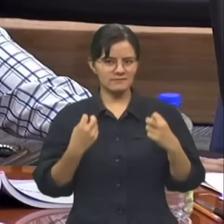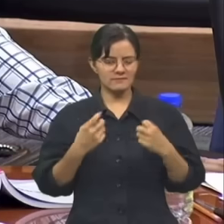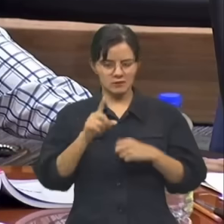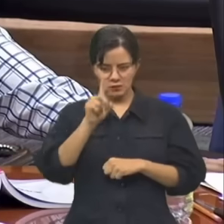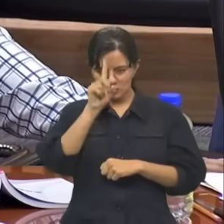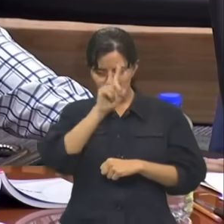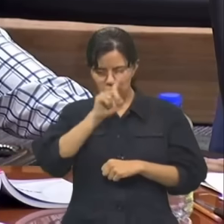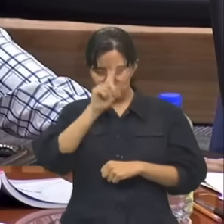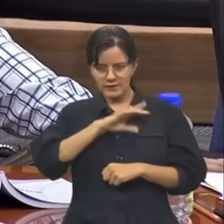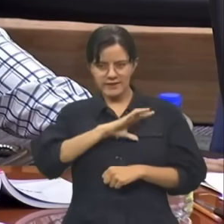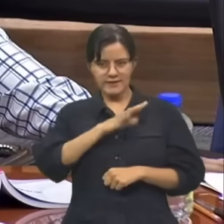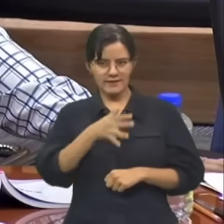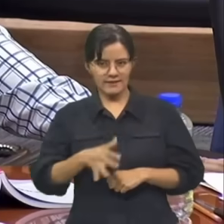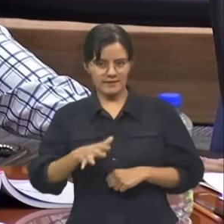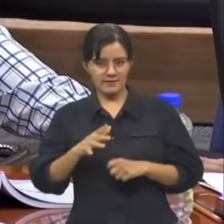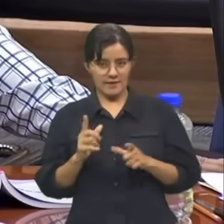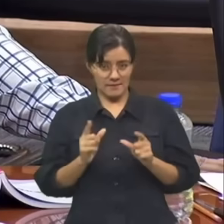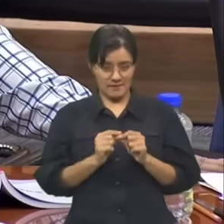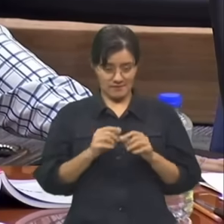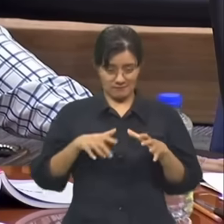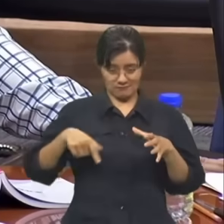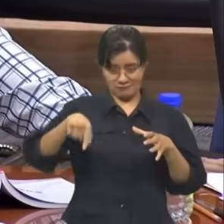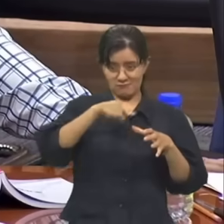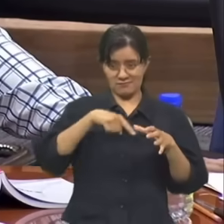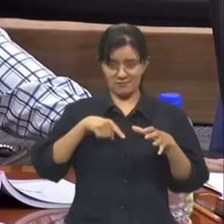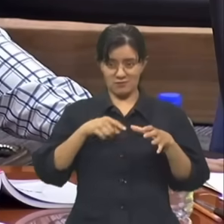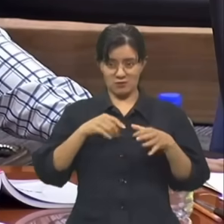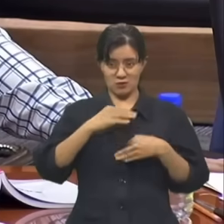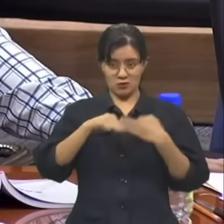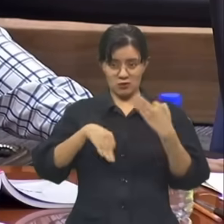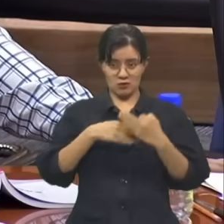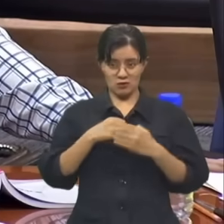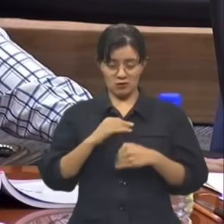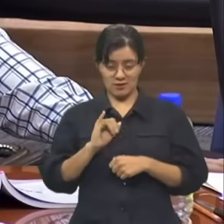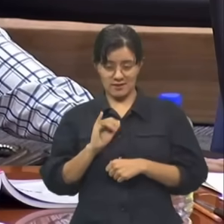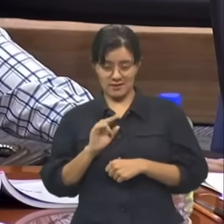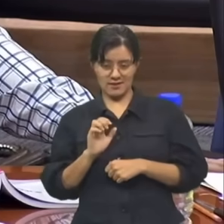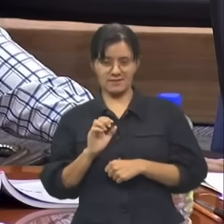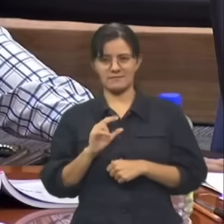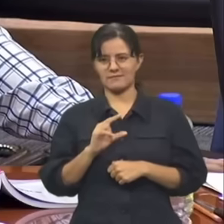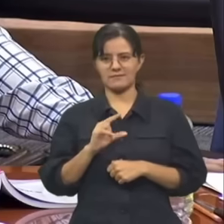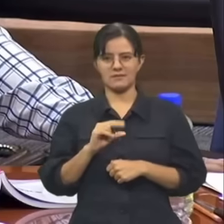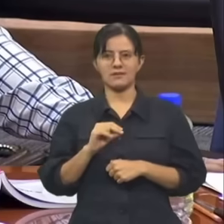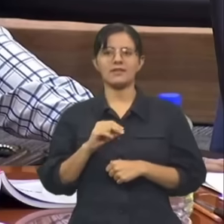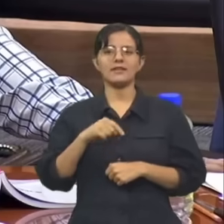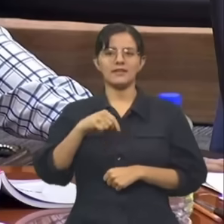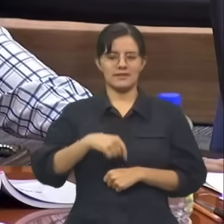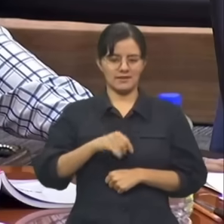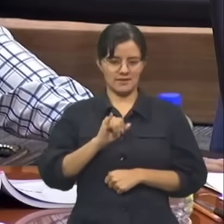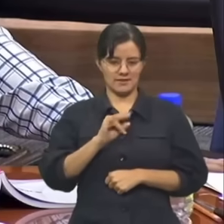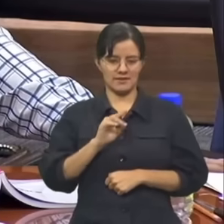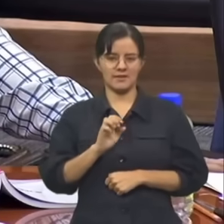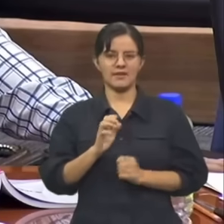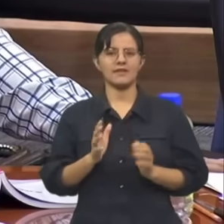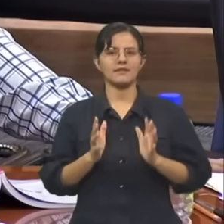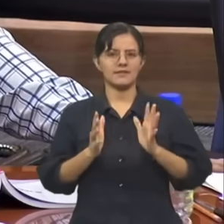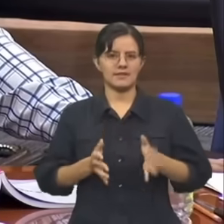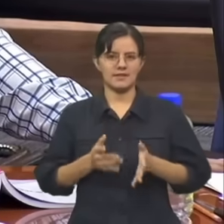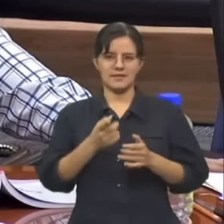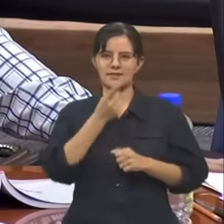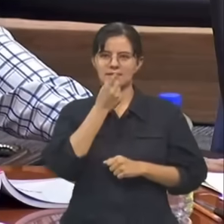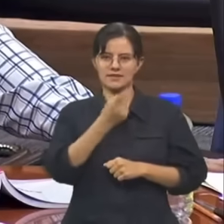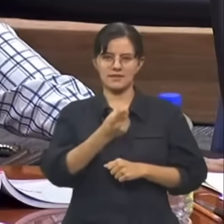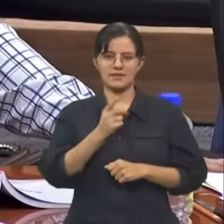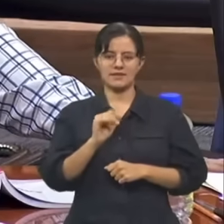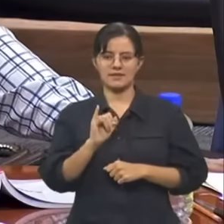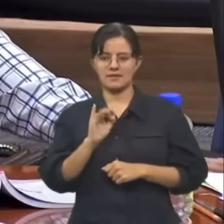mesa del consejo y el INE amigos sí ha interpretado muchas veces y el IFE